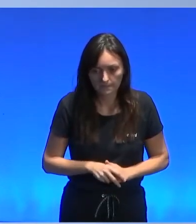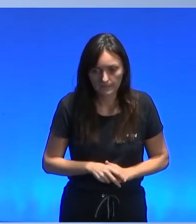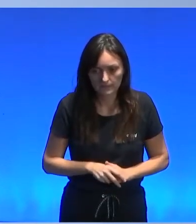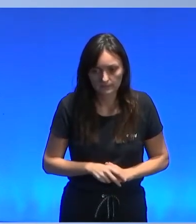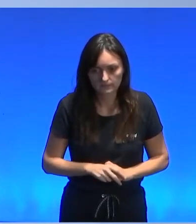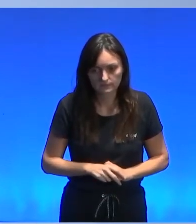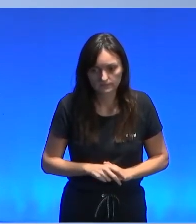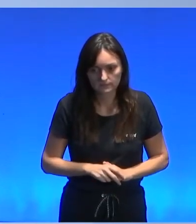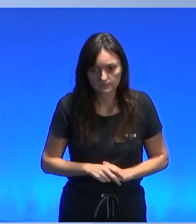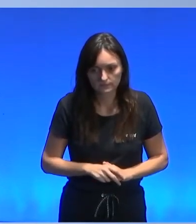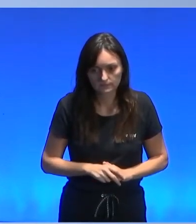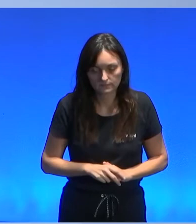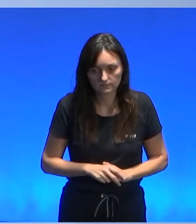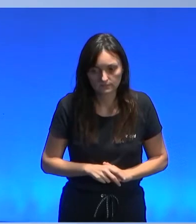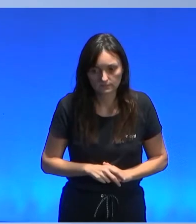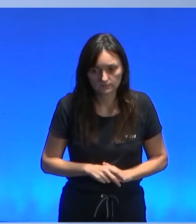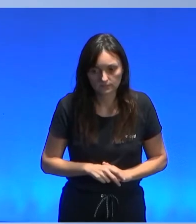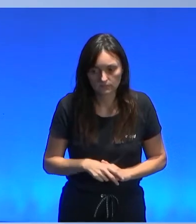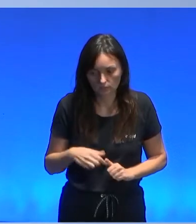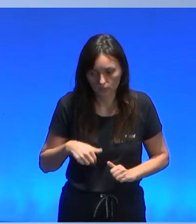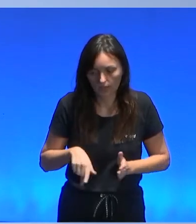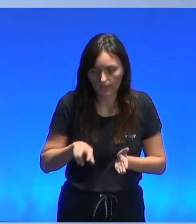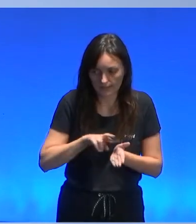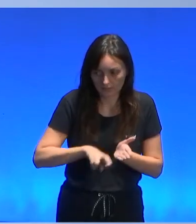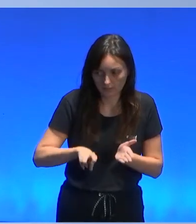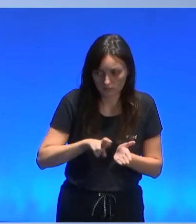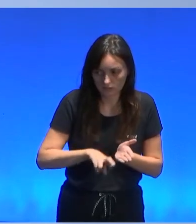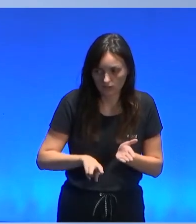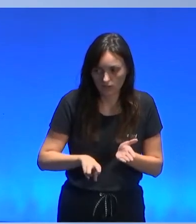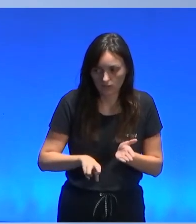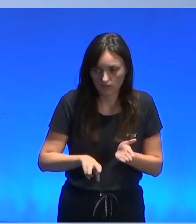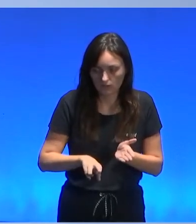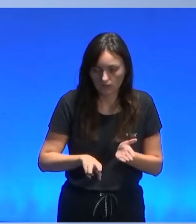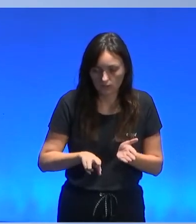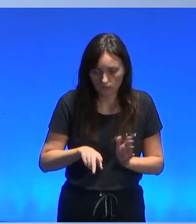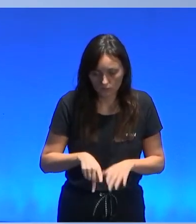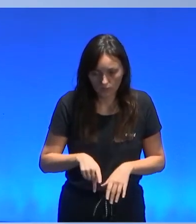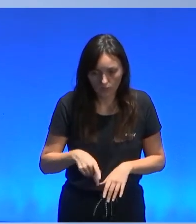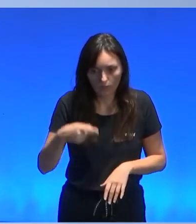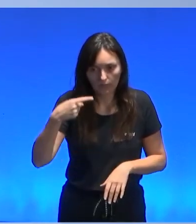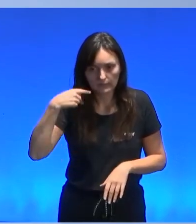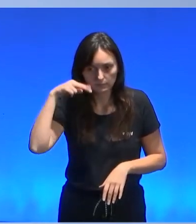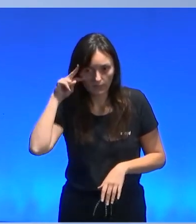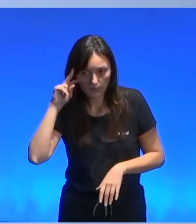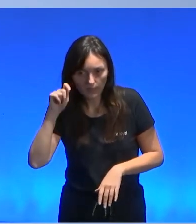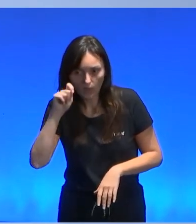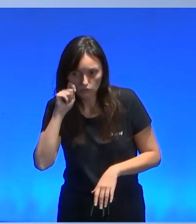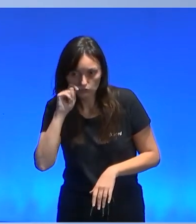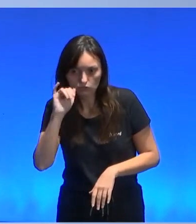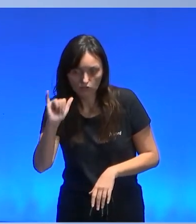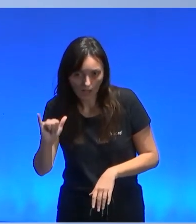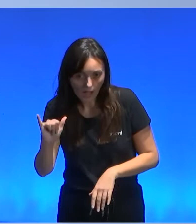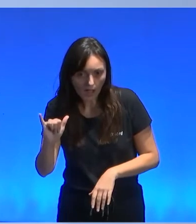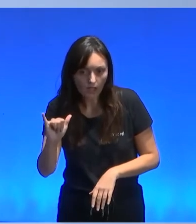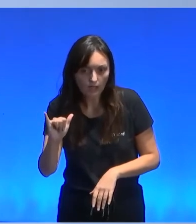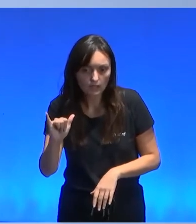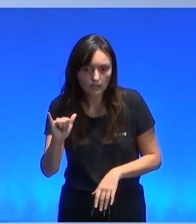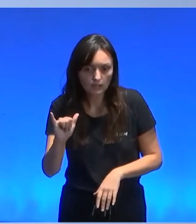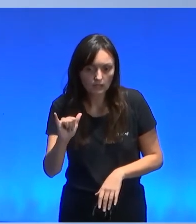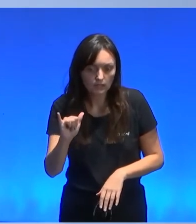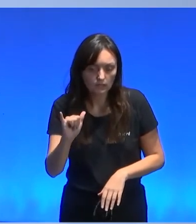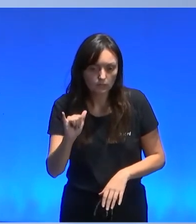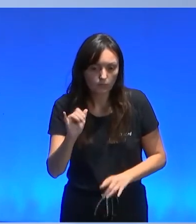pero yo, hoy, repito, tenemos experiencias en museos varios, en